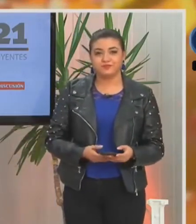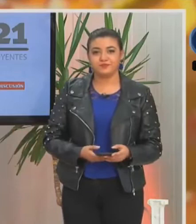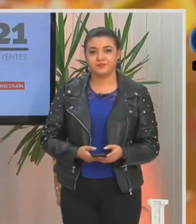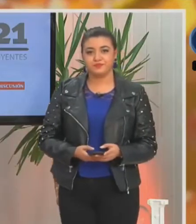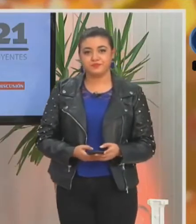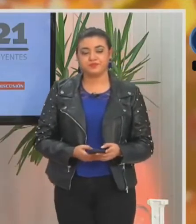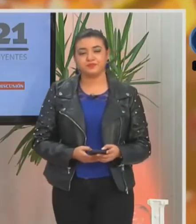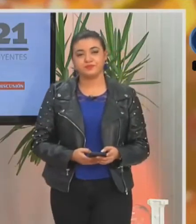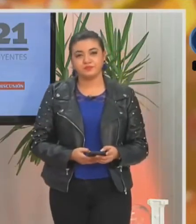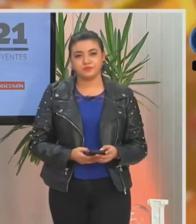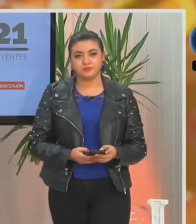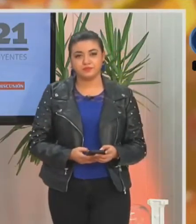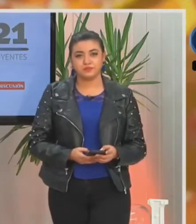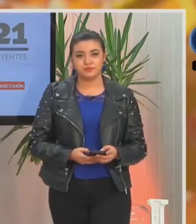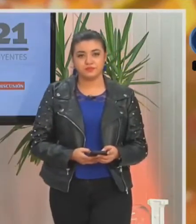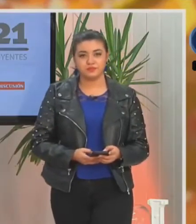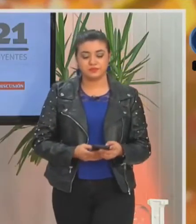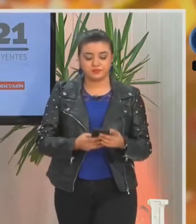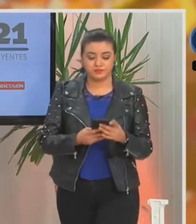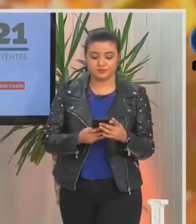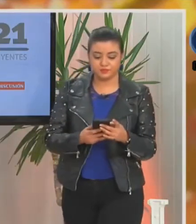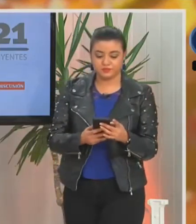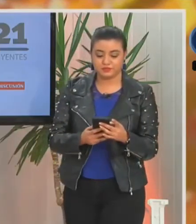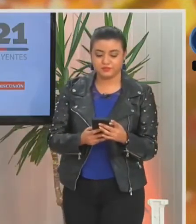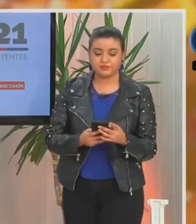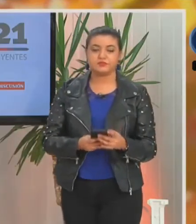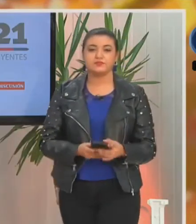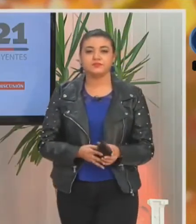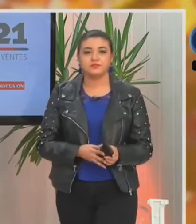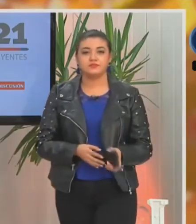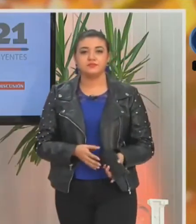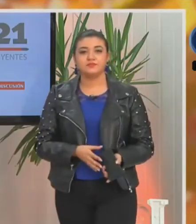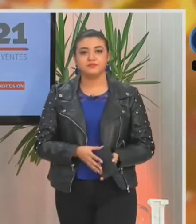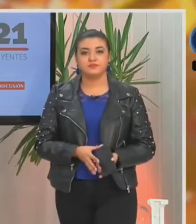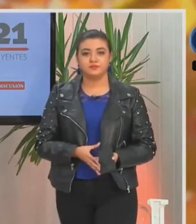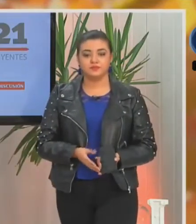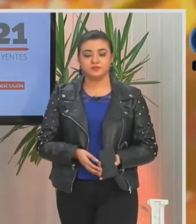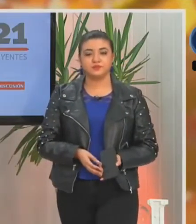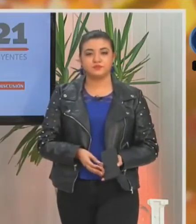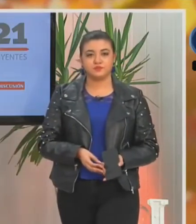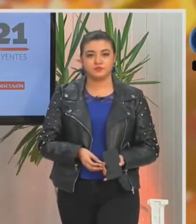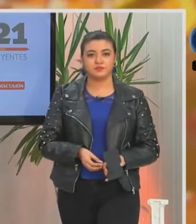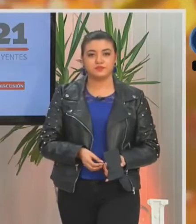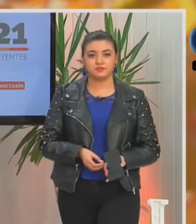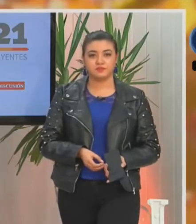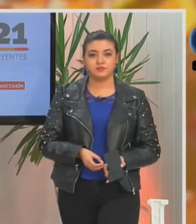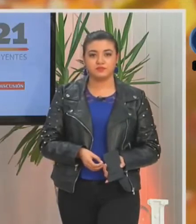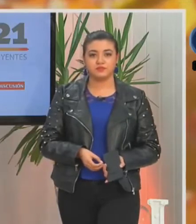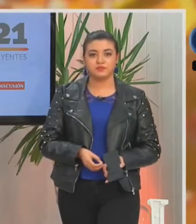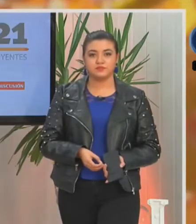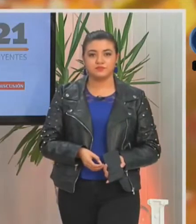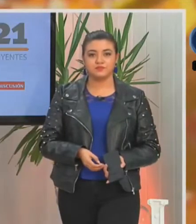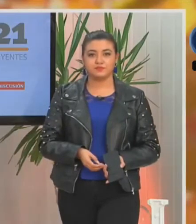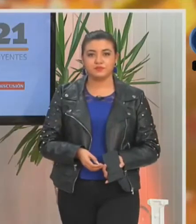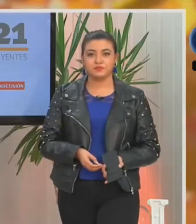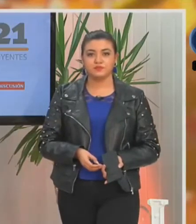Connie, que todos los periodistas y todos los equipos se fusionen, ¿cierto?, de todos los medios UDEC para poder darnos una transmisión única que se va a